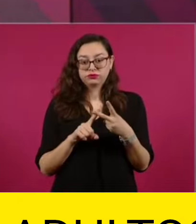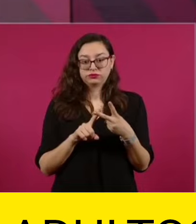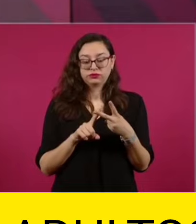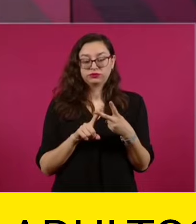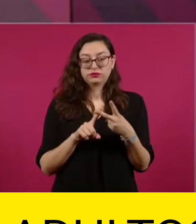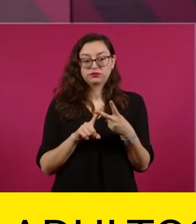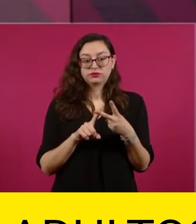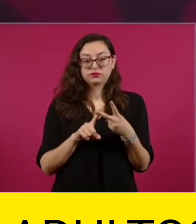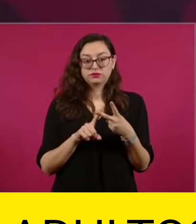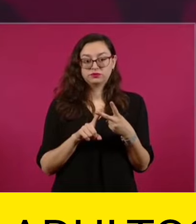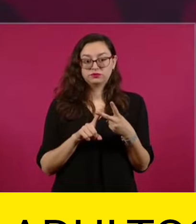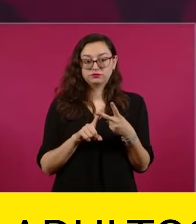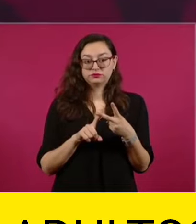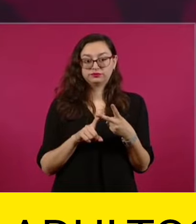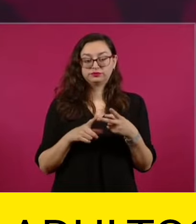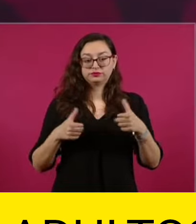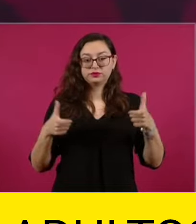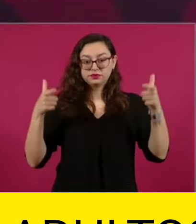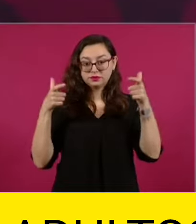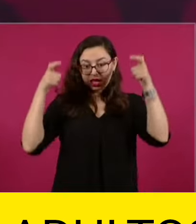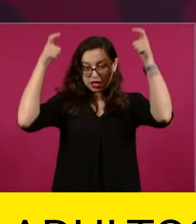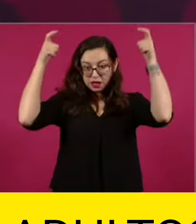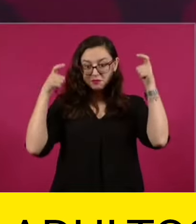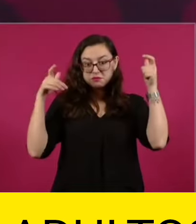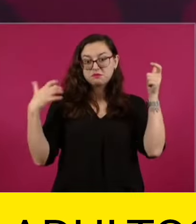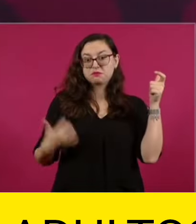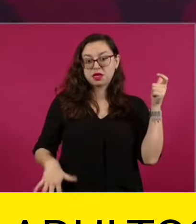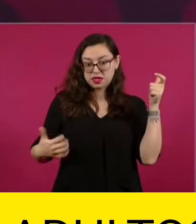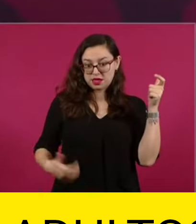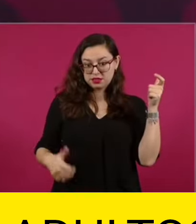es música de mariachis,